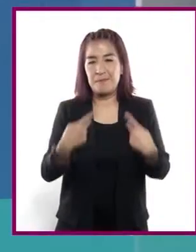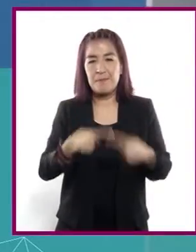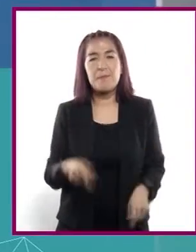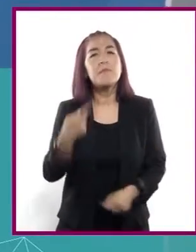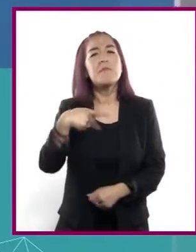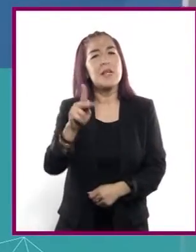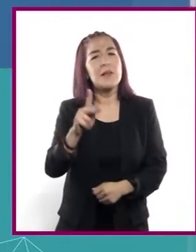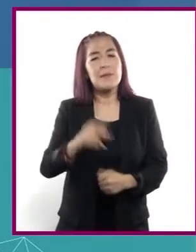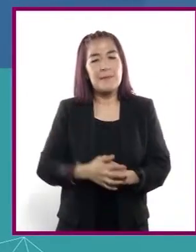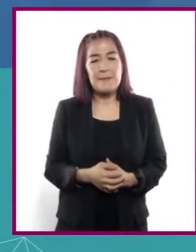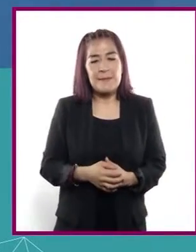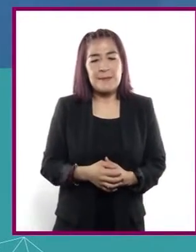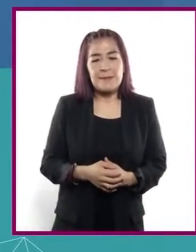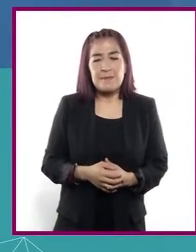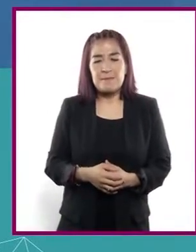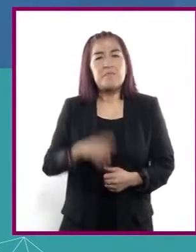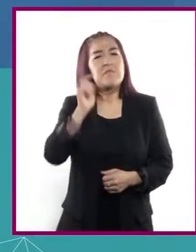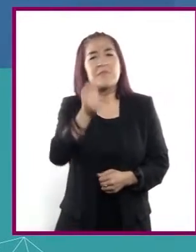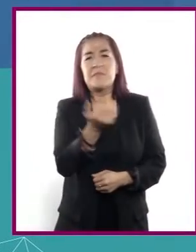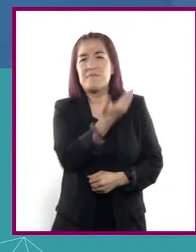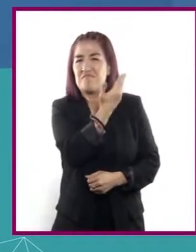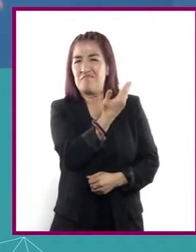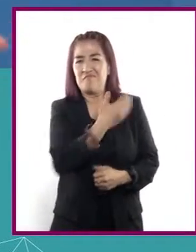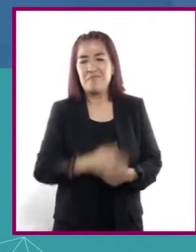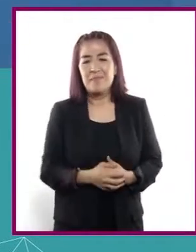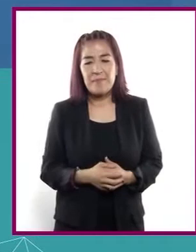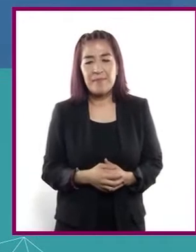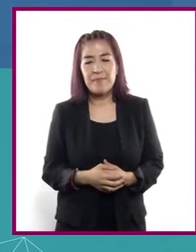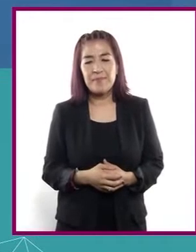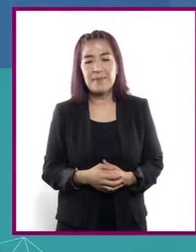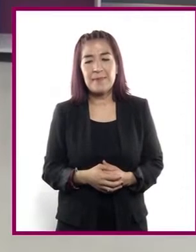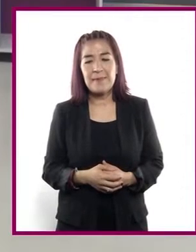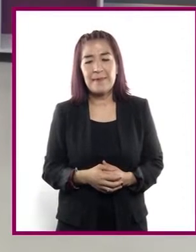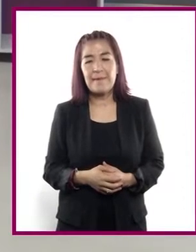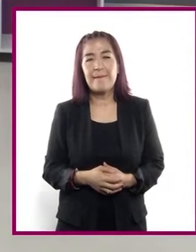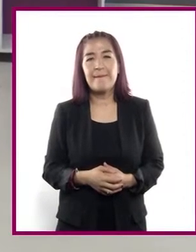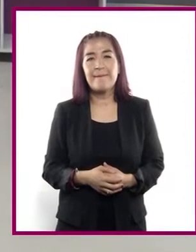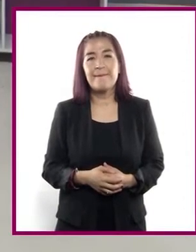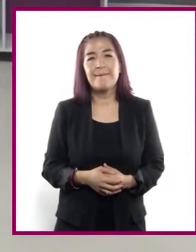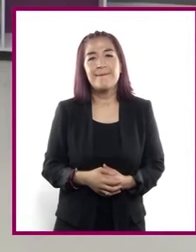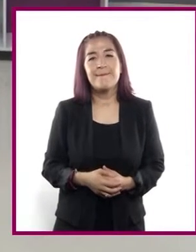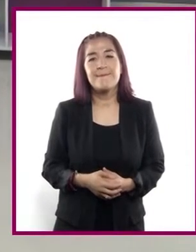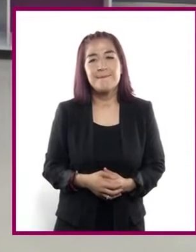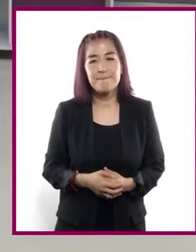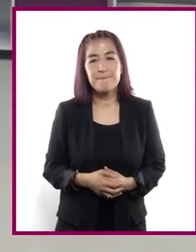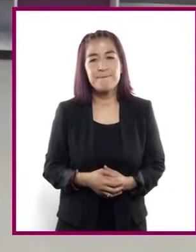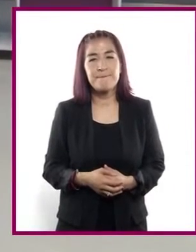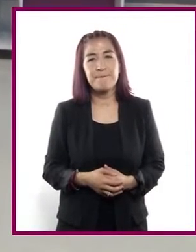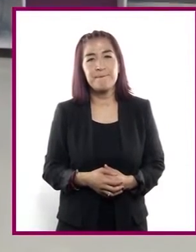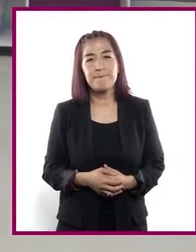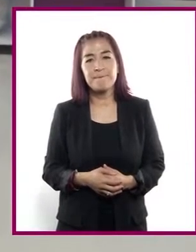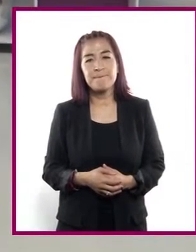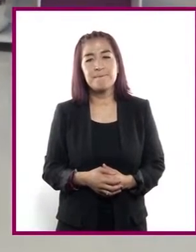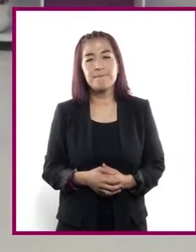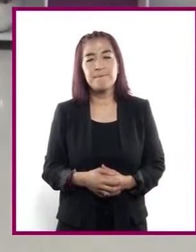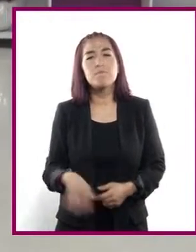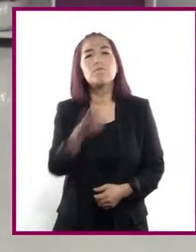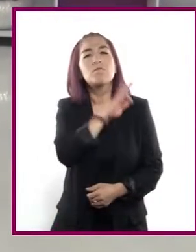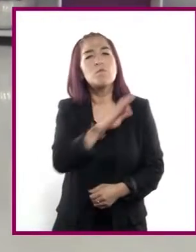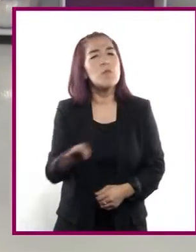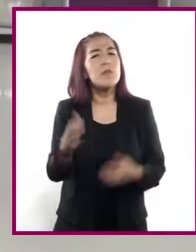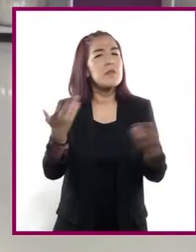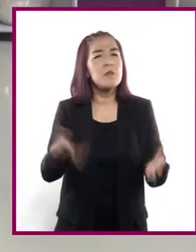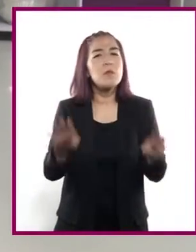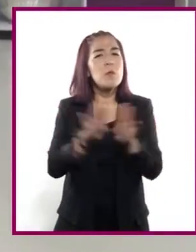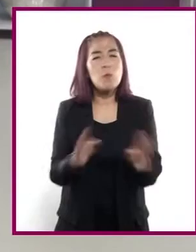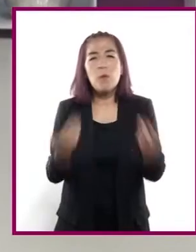Pero, ¿en qué consiste el bien común y qué importancia tiene? El bien común puede